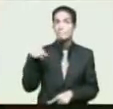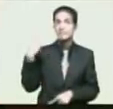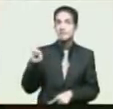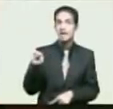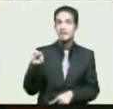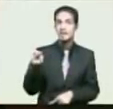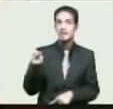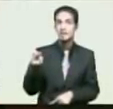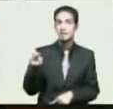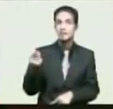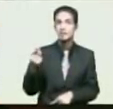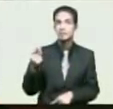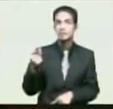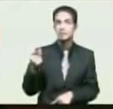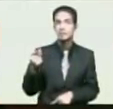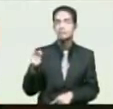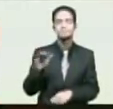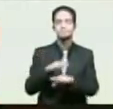mañana, Pedro,